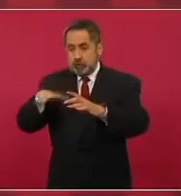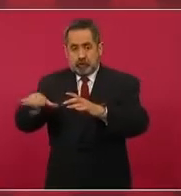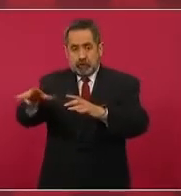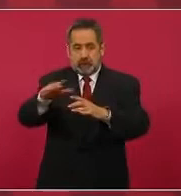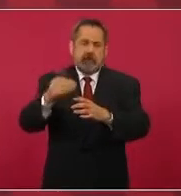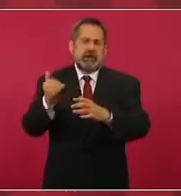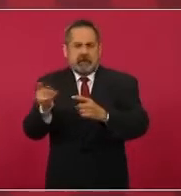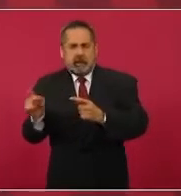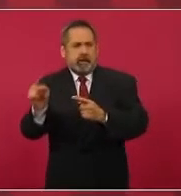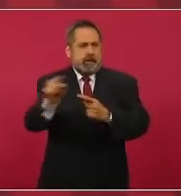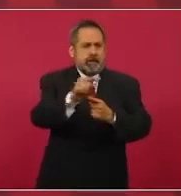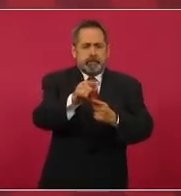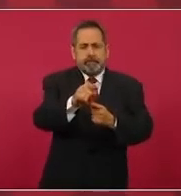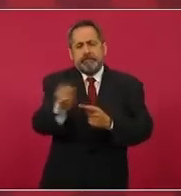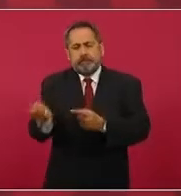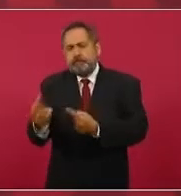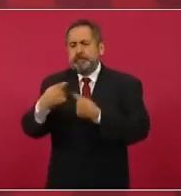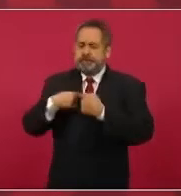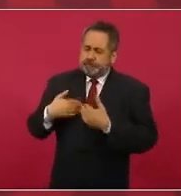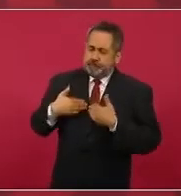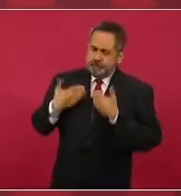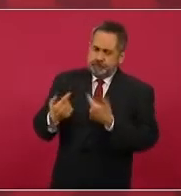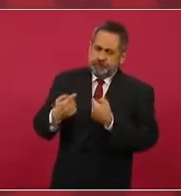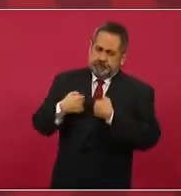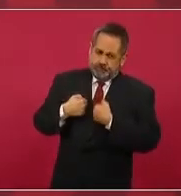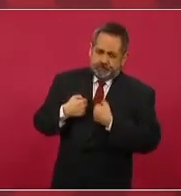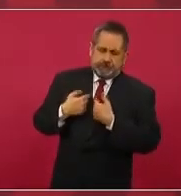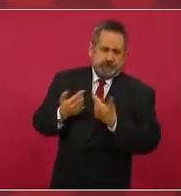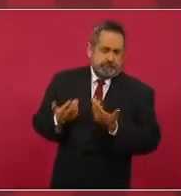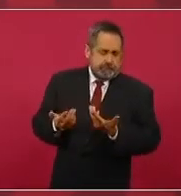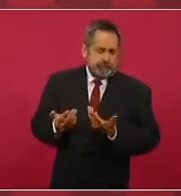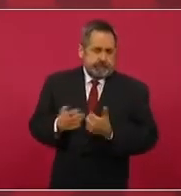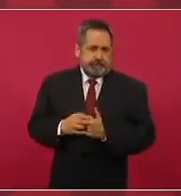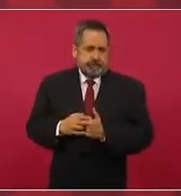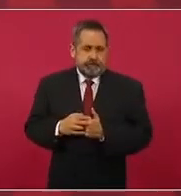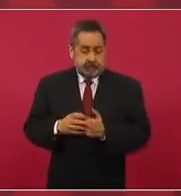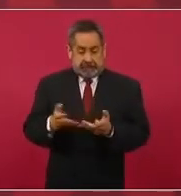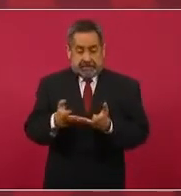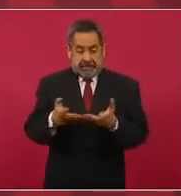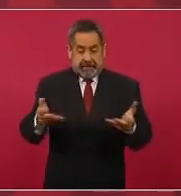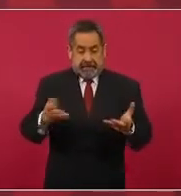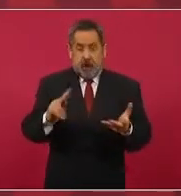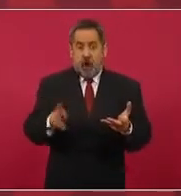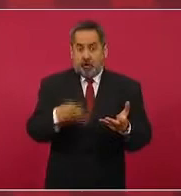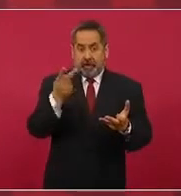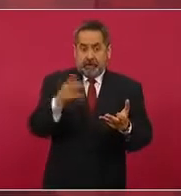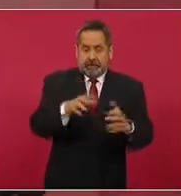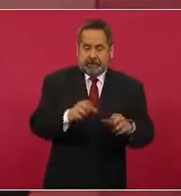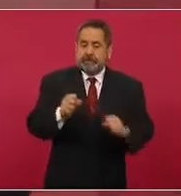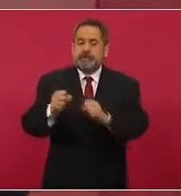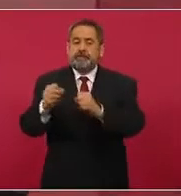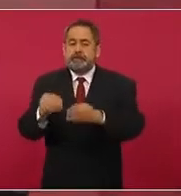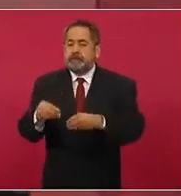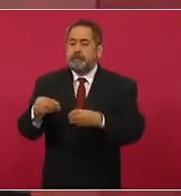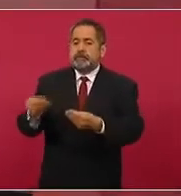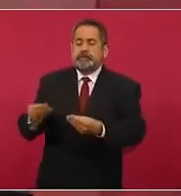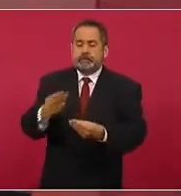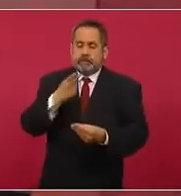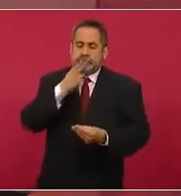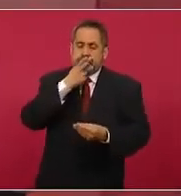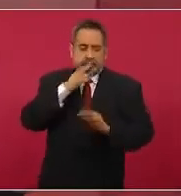confianza, porque se recupera la tierra primero para la naturaleza,